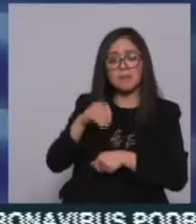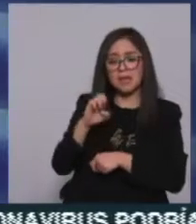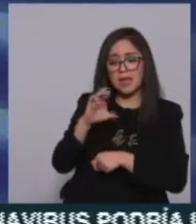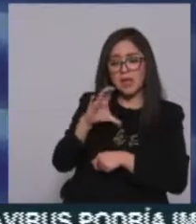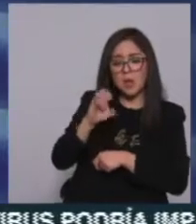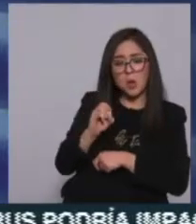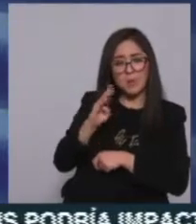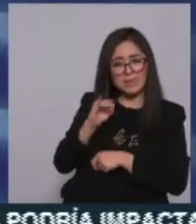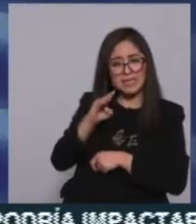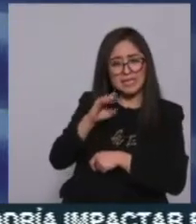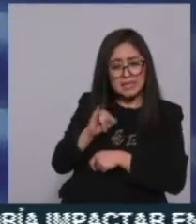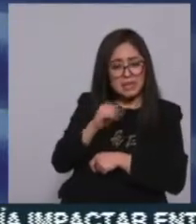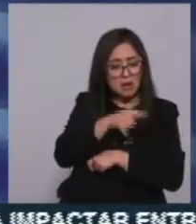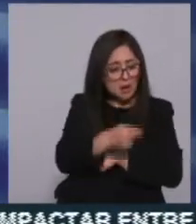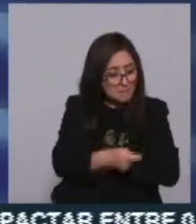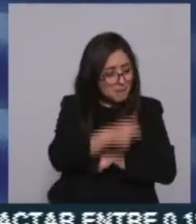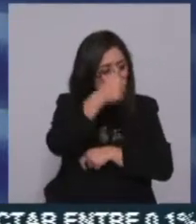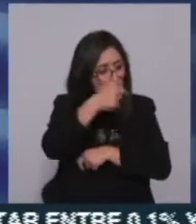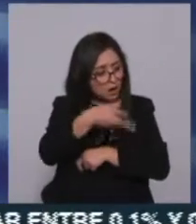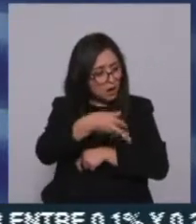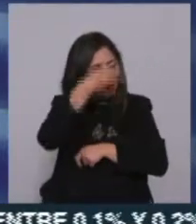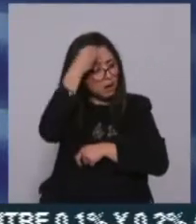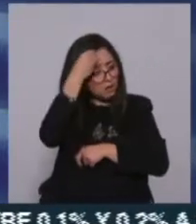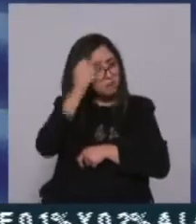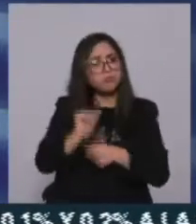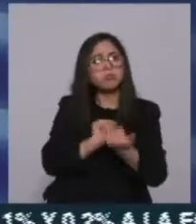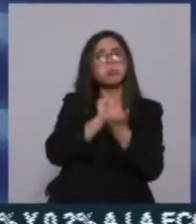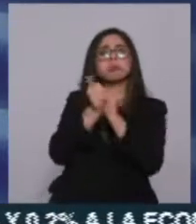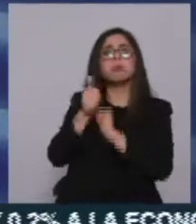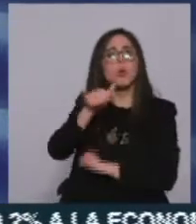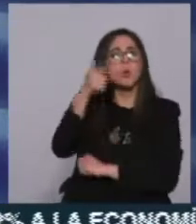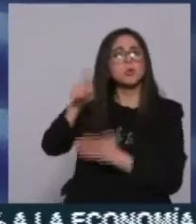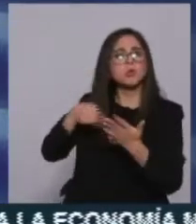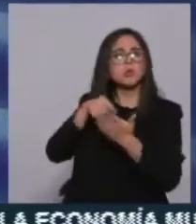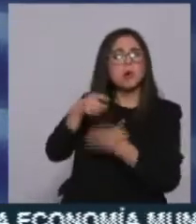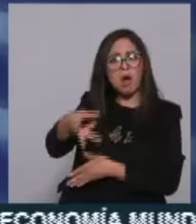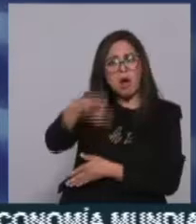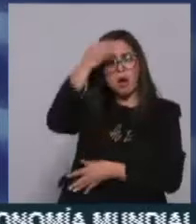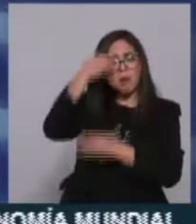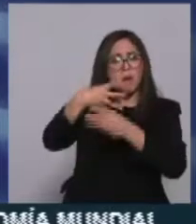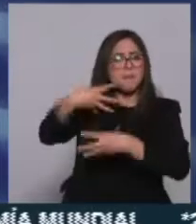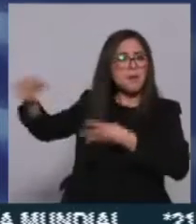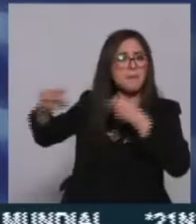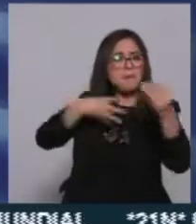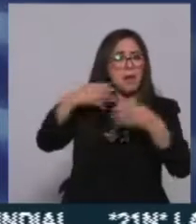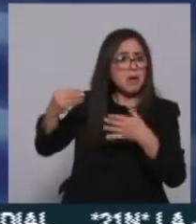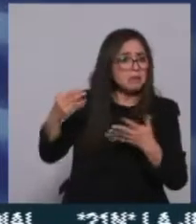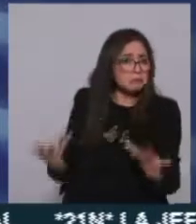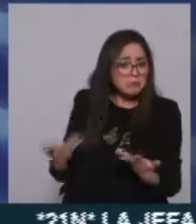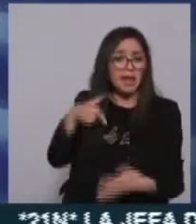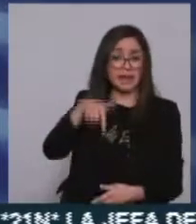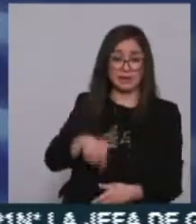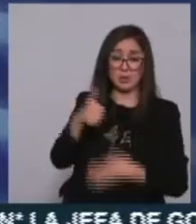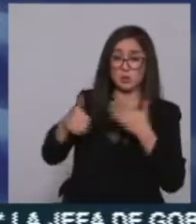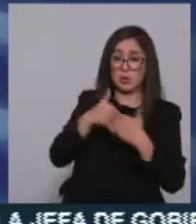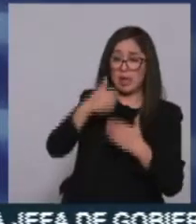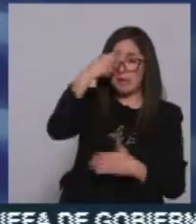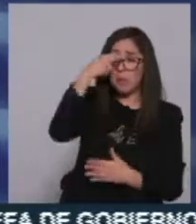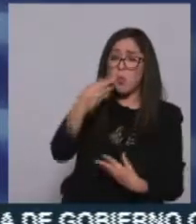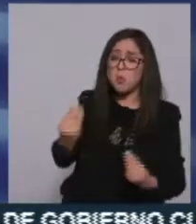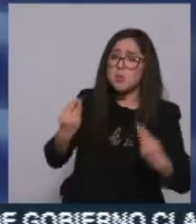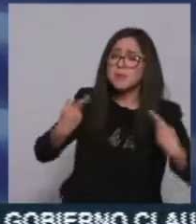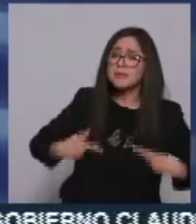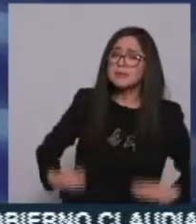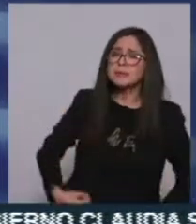otras ciudades en la región se animaran. El caso de la Ciudad de México es, pues, somos tantos, necesitamos tantas opciones para movernos y qué